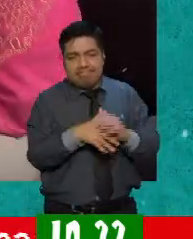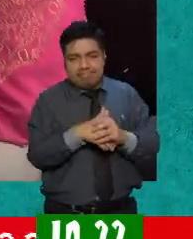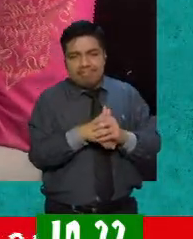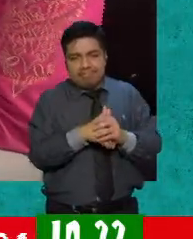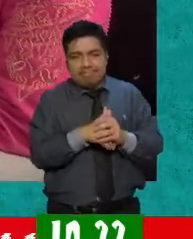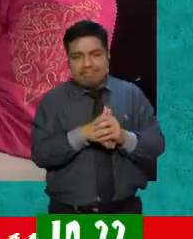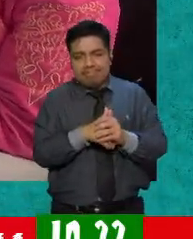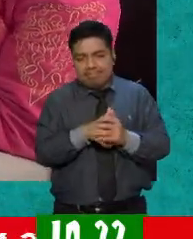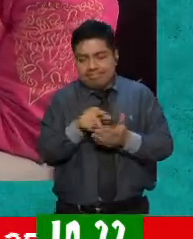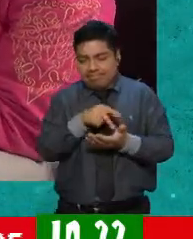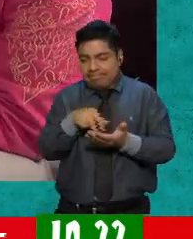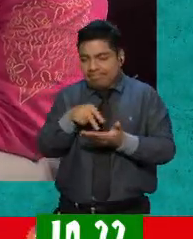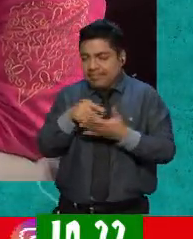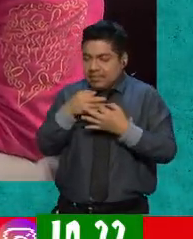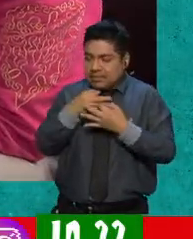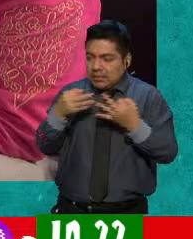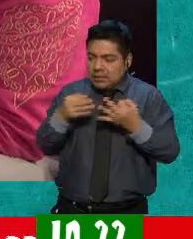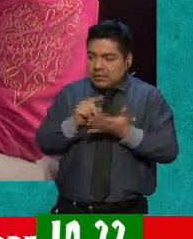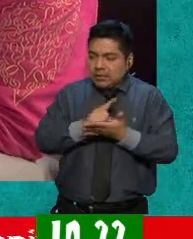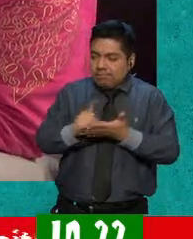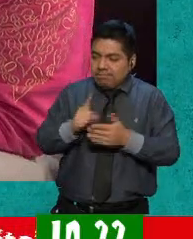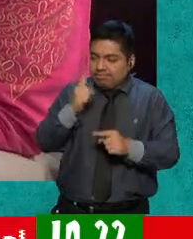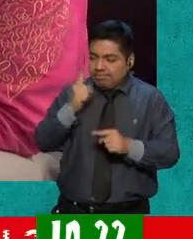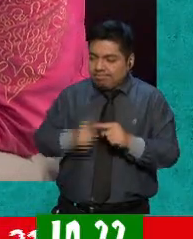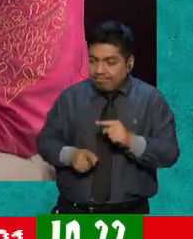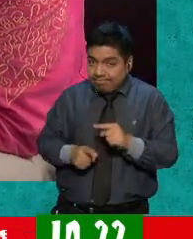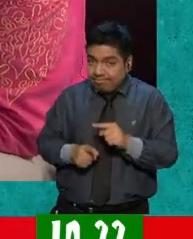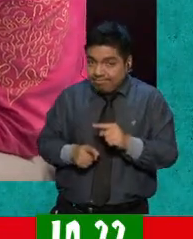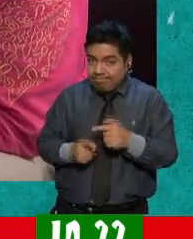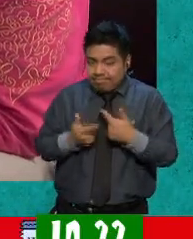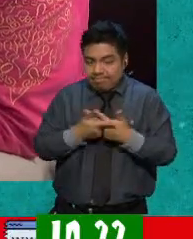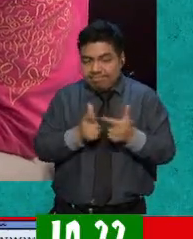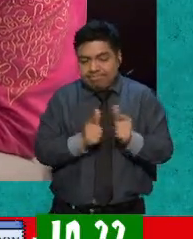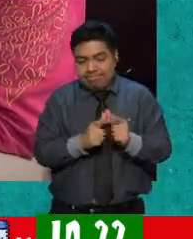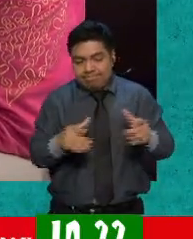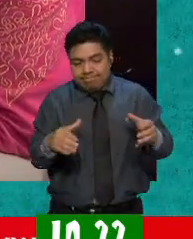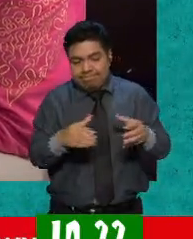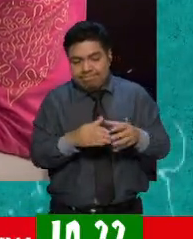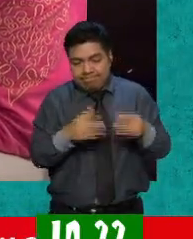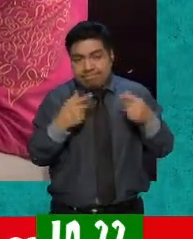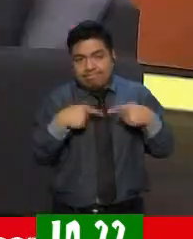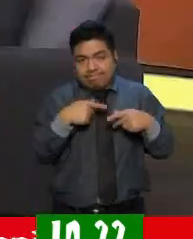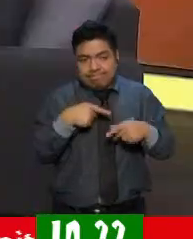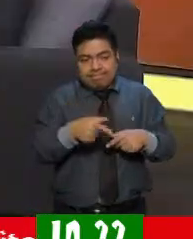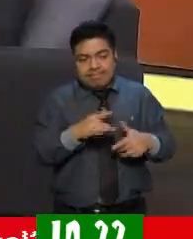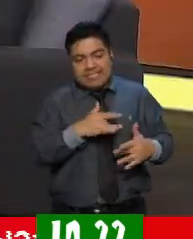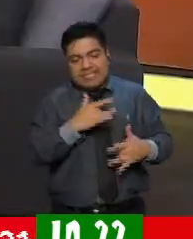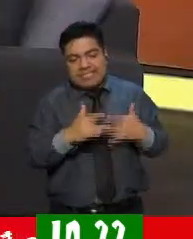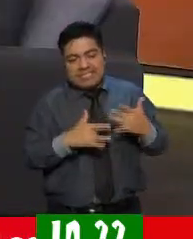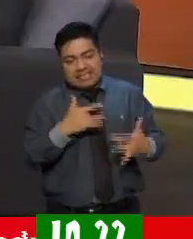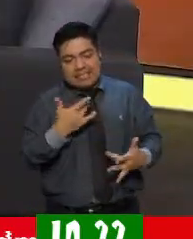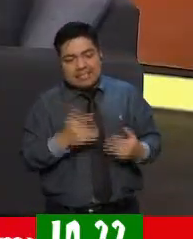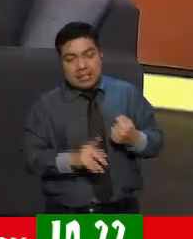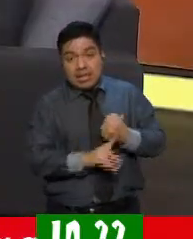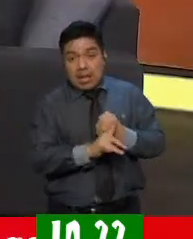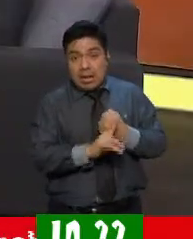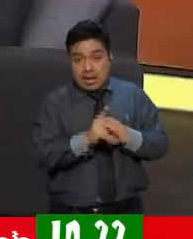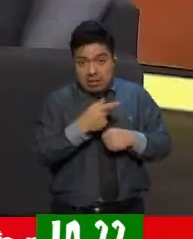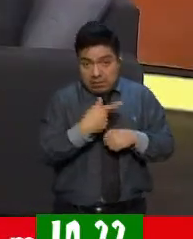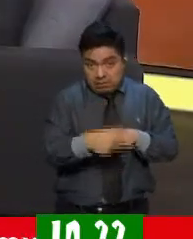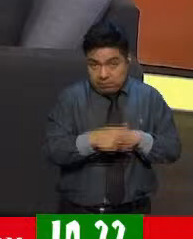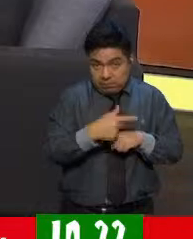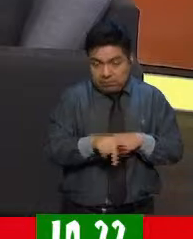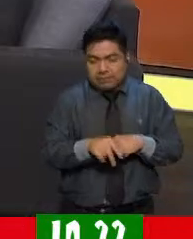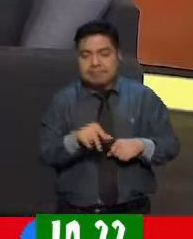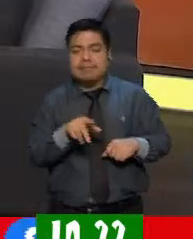a confundir el discurso y quitan derechos a poblaciones que están justamente vulnerables, Sí, ¿no? totalmente. Y aquí lo que hay que tener